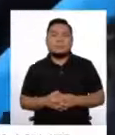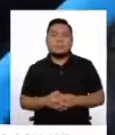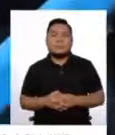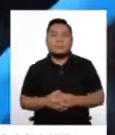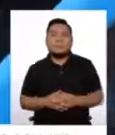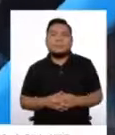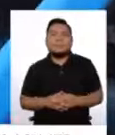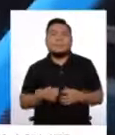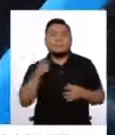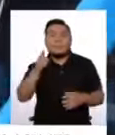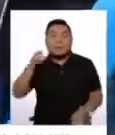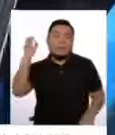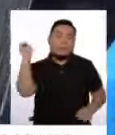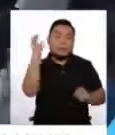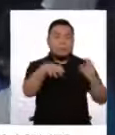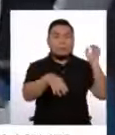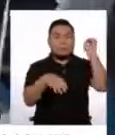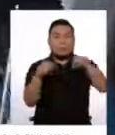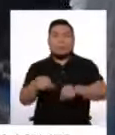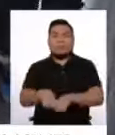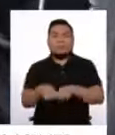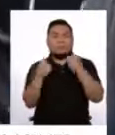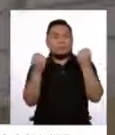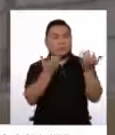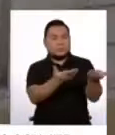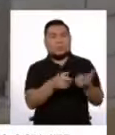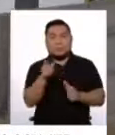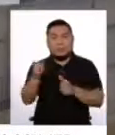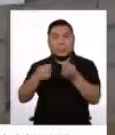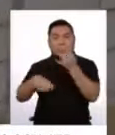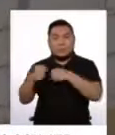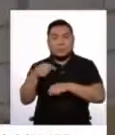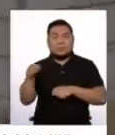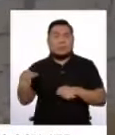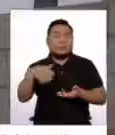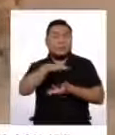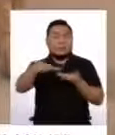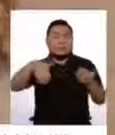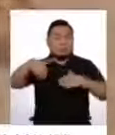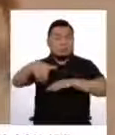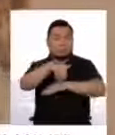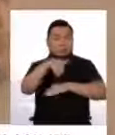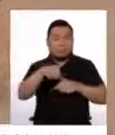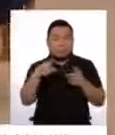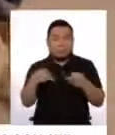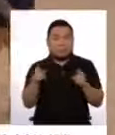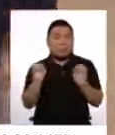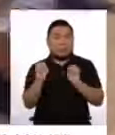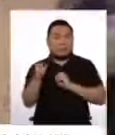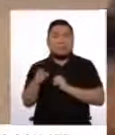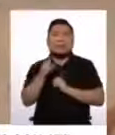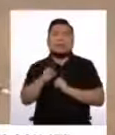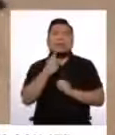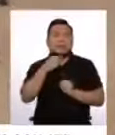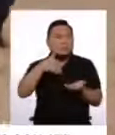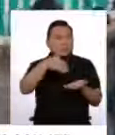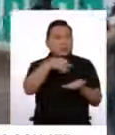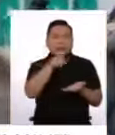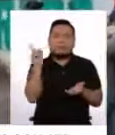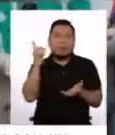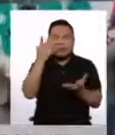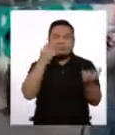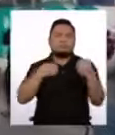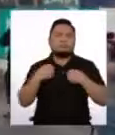A pedradas y causando destrozos, los comerciantes informales se rehusaban a retirarse de la avenida Nicolás Sayón.